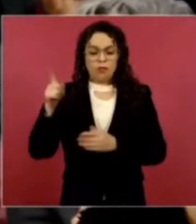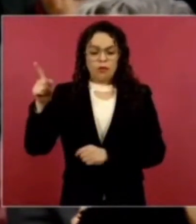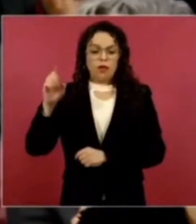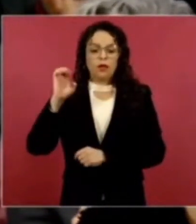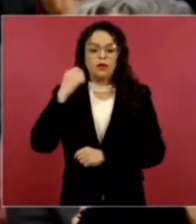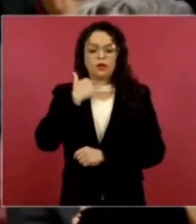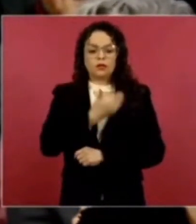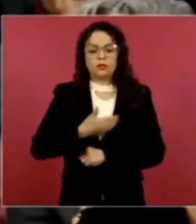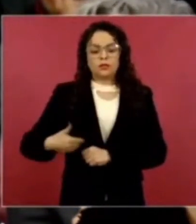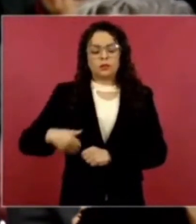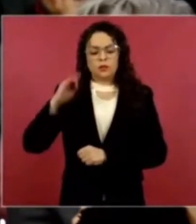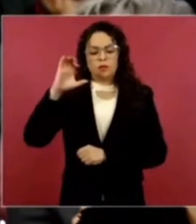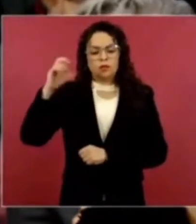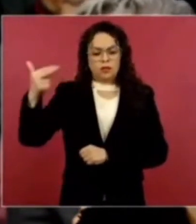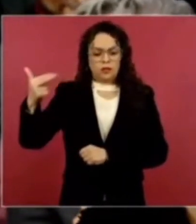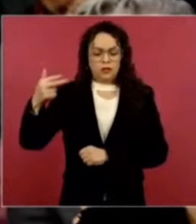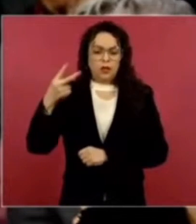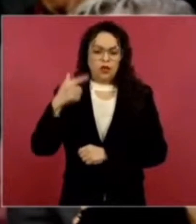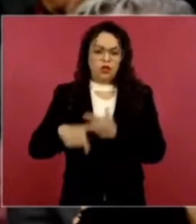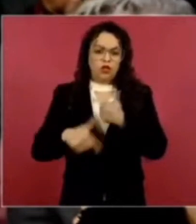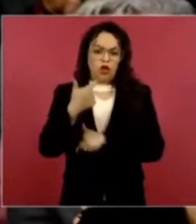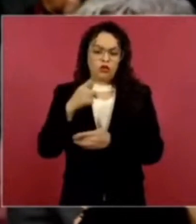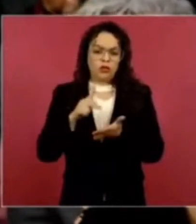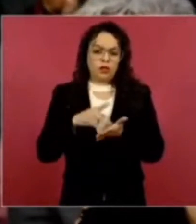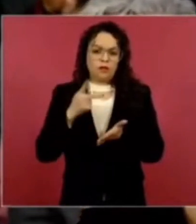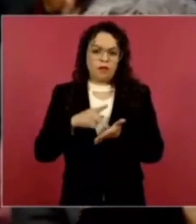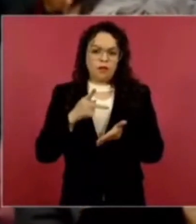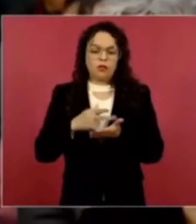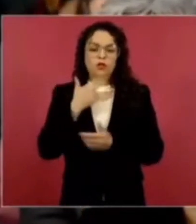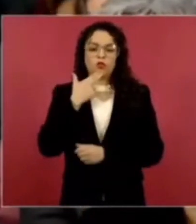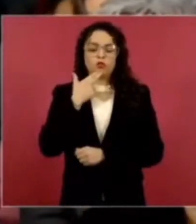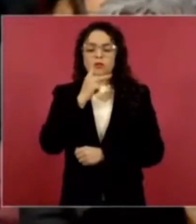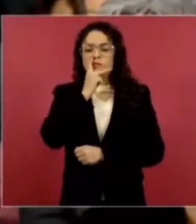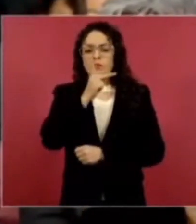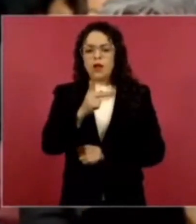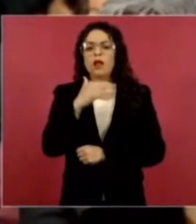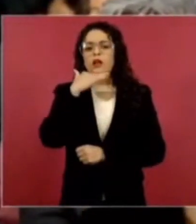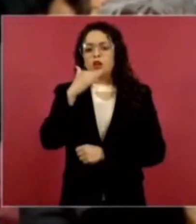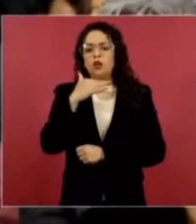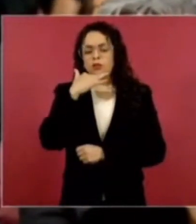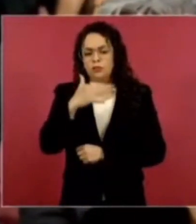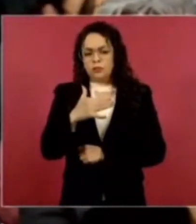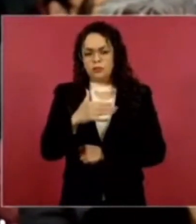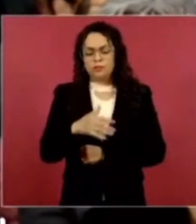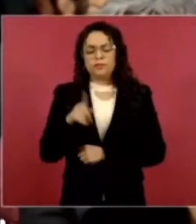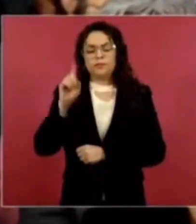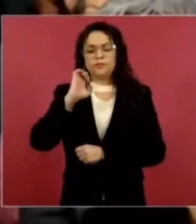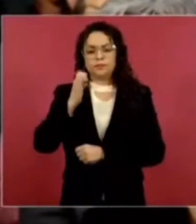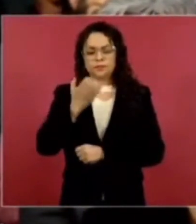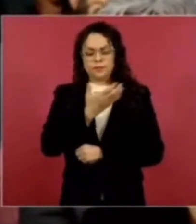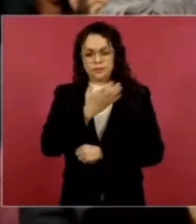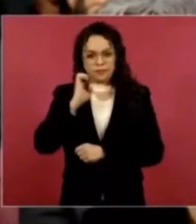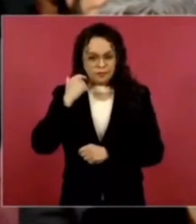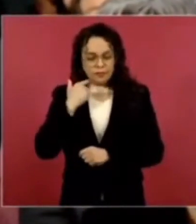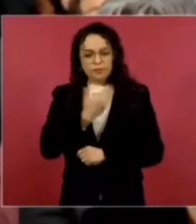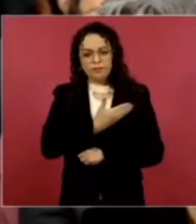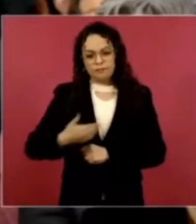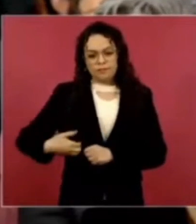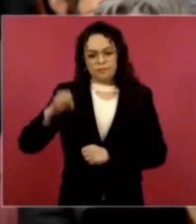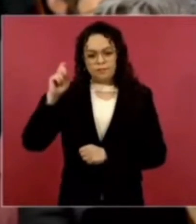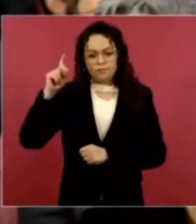también de 12 ocasiones que se dijo la palabra corrupción. Con Enrique Peña Nieto, ahí subió, se